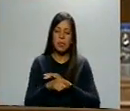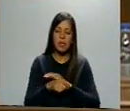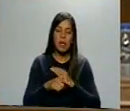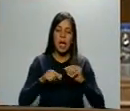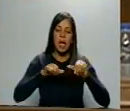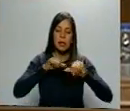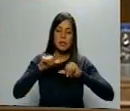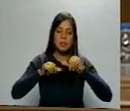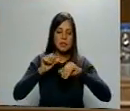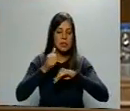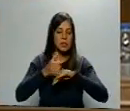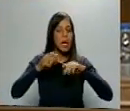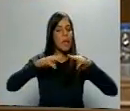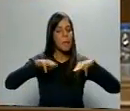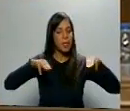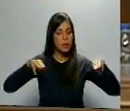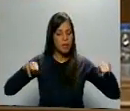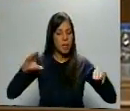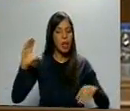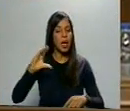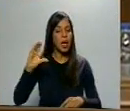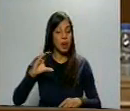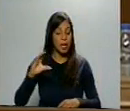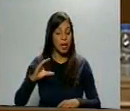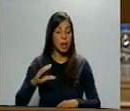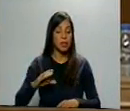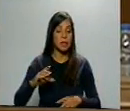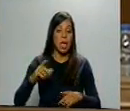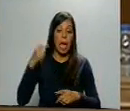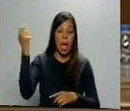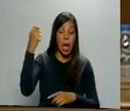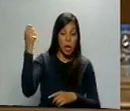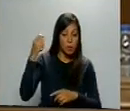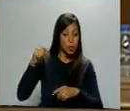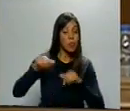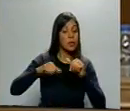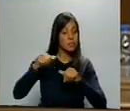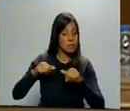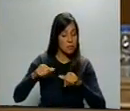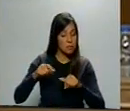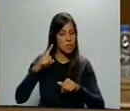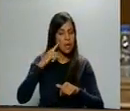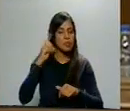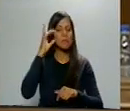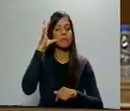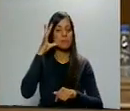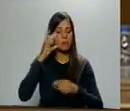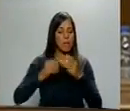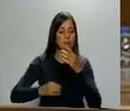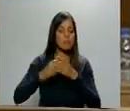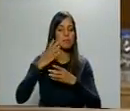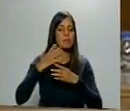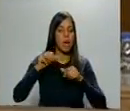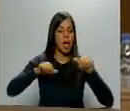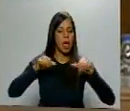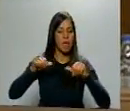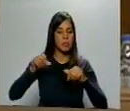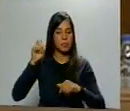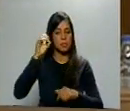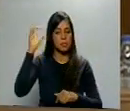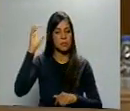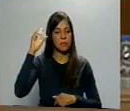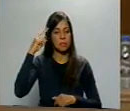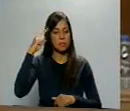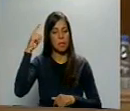de la República, aparte de la de Apure, que surgió el distrito de Apure como una consecuencia de las medidas tomadas en